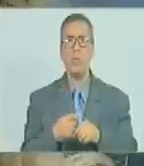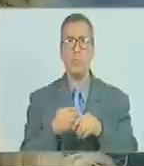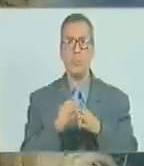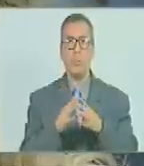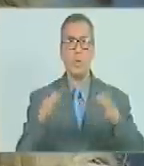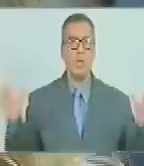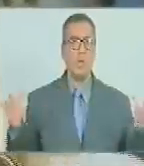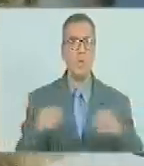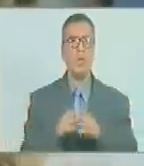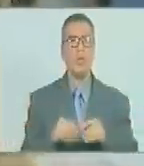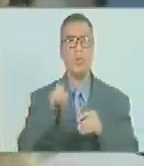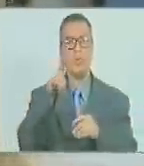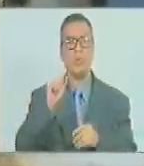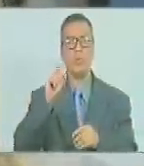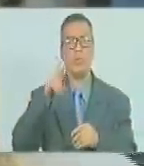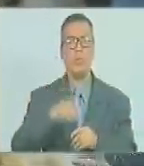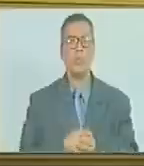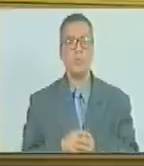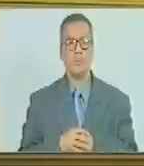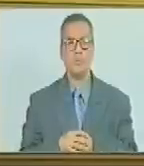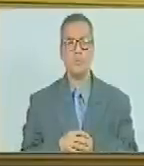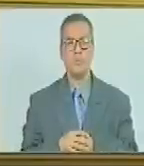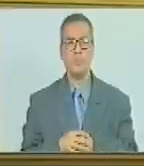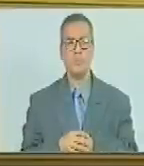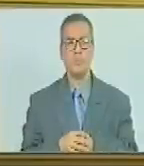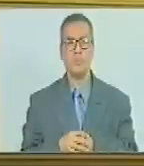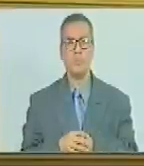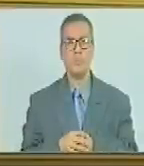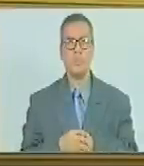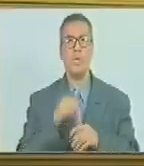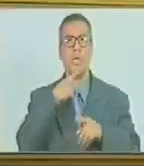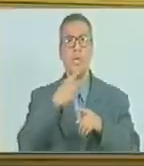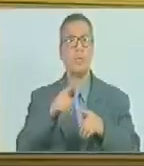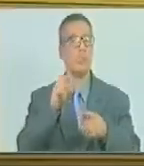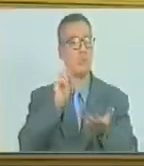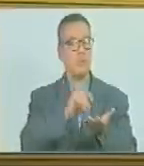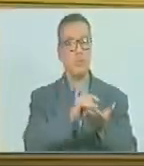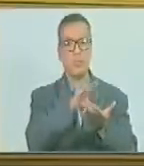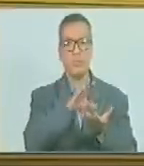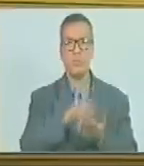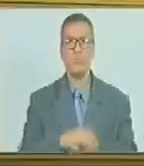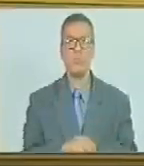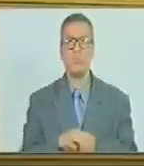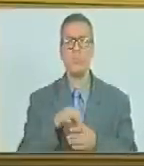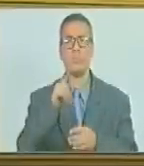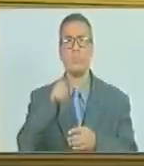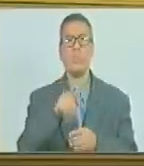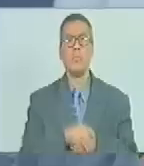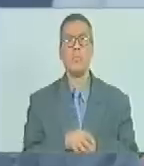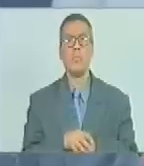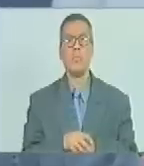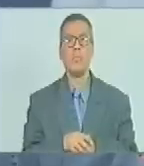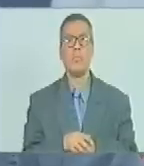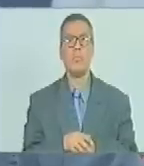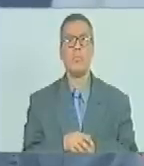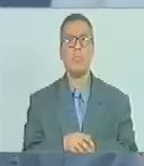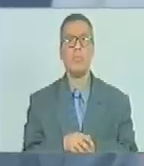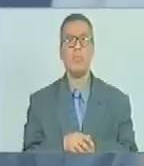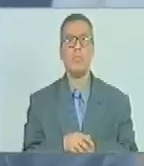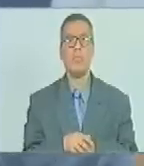en la Universidad Central de Venezuela, ha sido desalojada de la